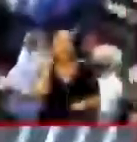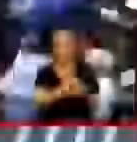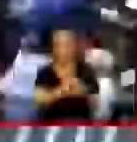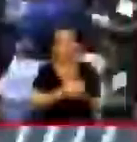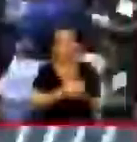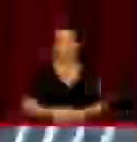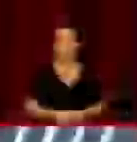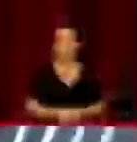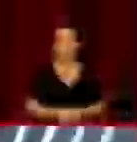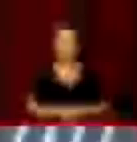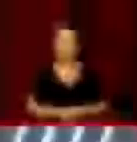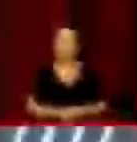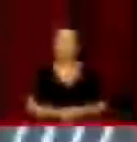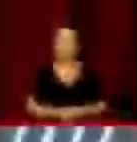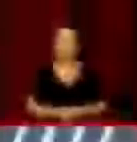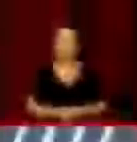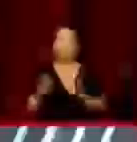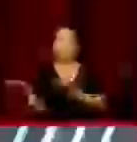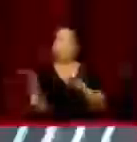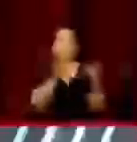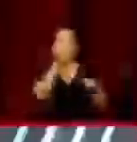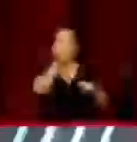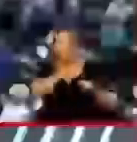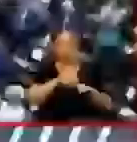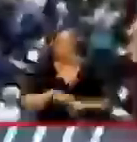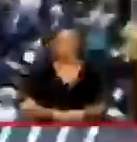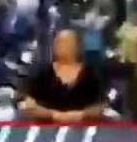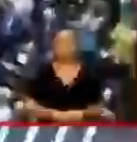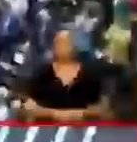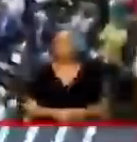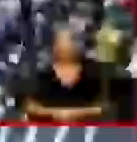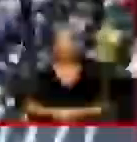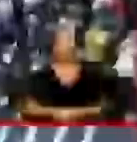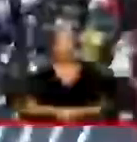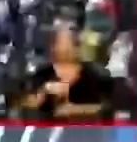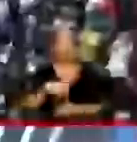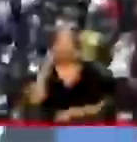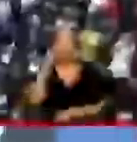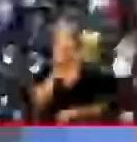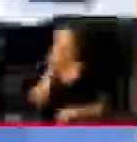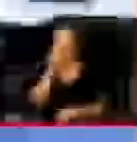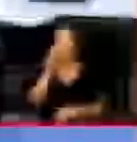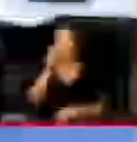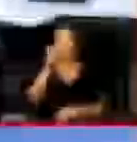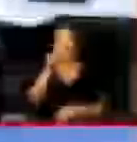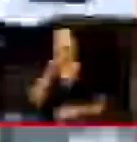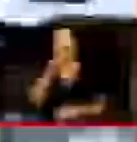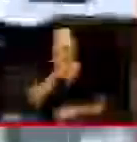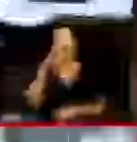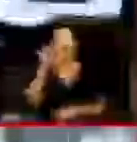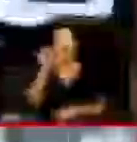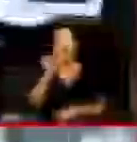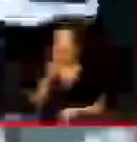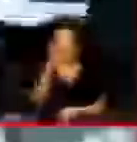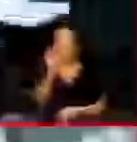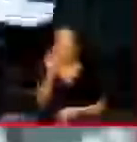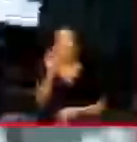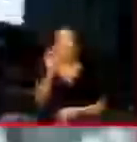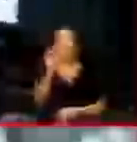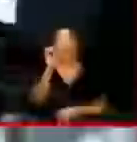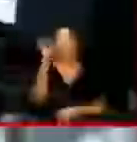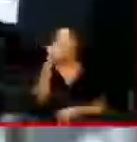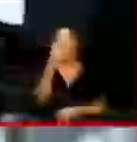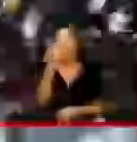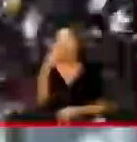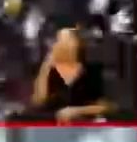a aparecer en primer lugar, ¿no? Asociado con el gobierno en esos recortes. Bueno, también se ha dicho aquí, la liturgia de un acuerdo con el fondo, además de los